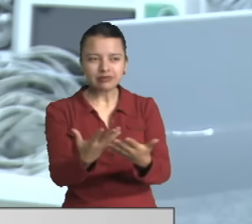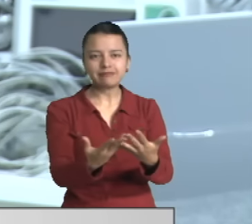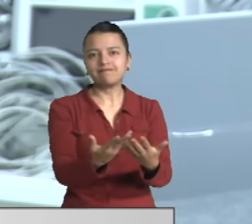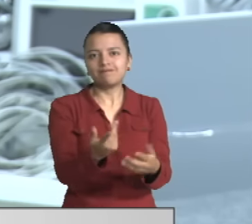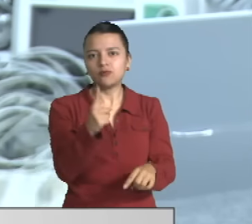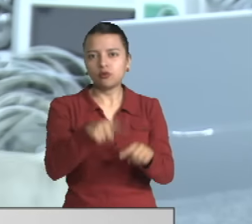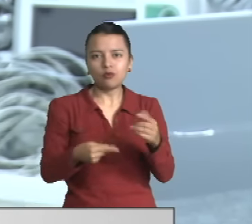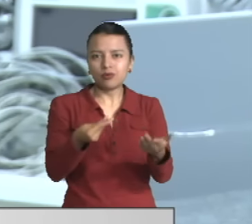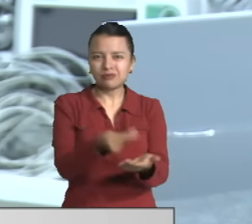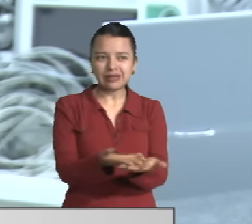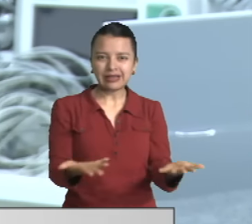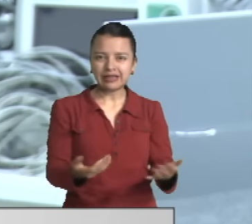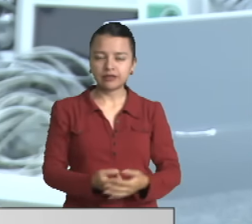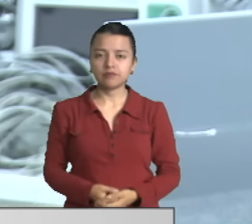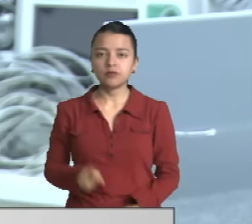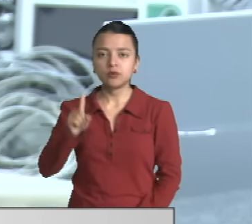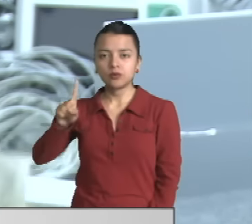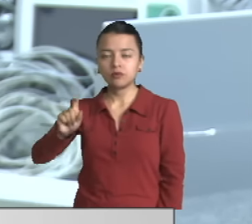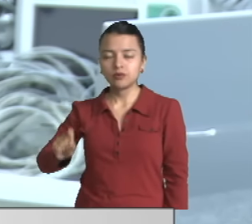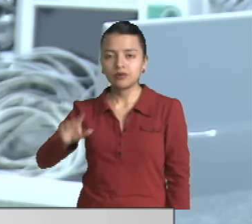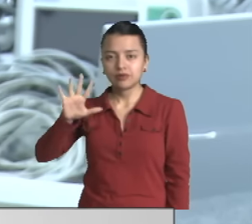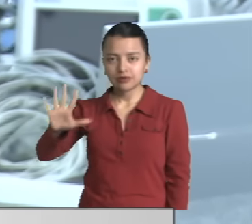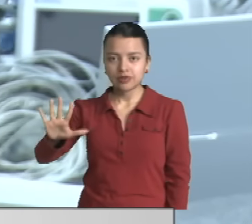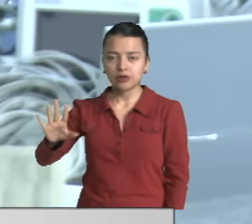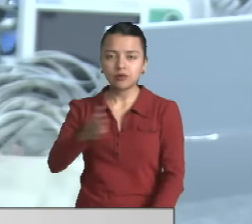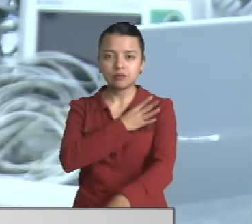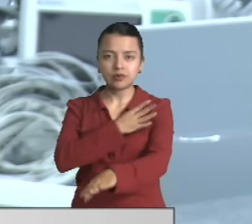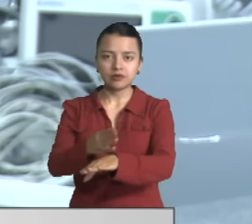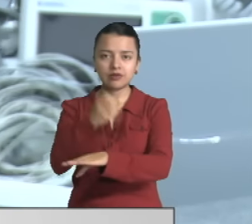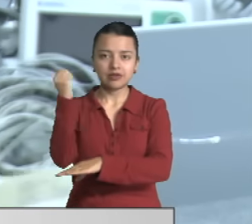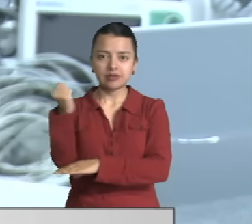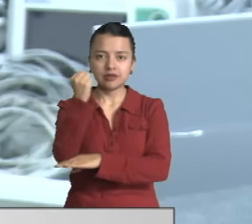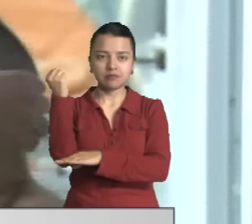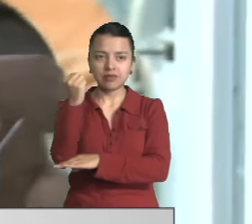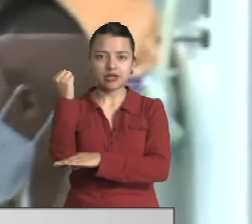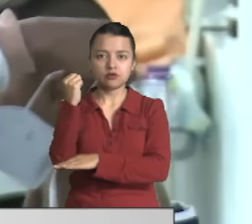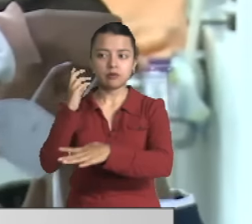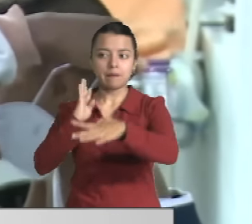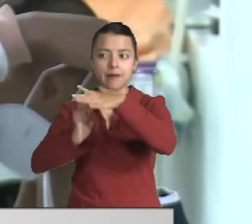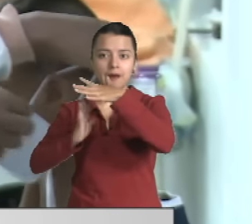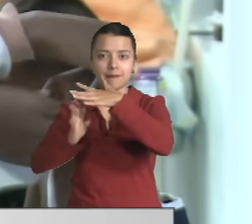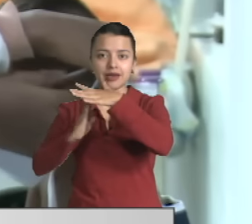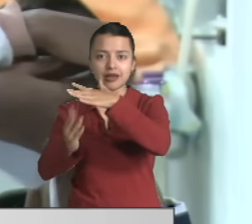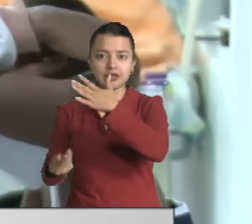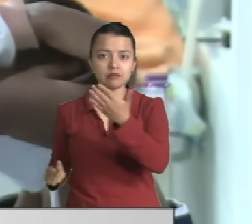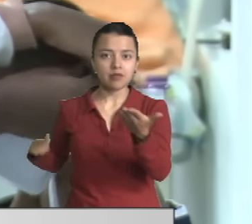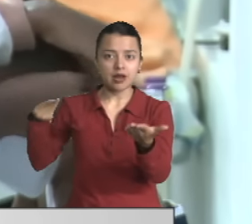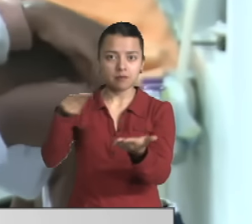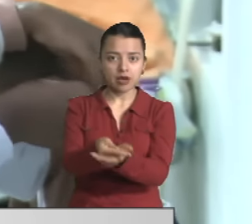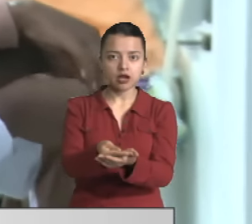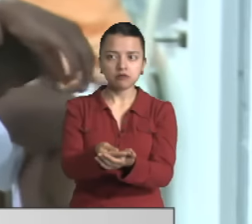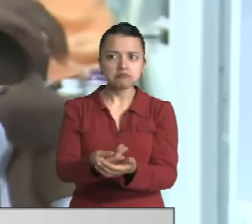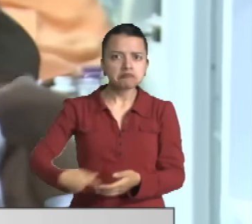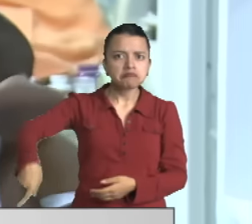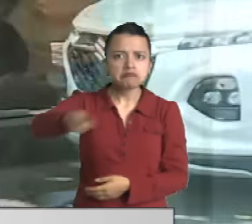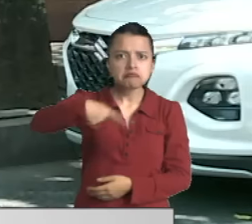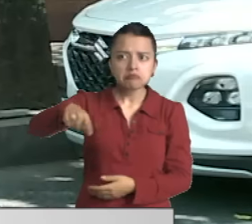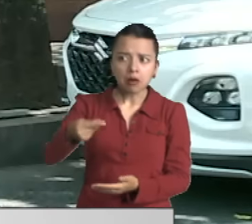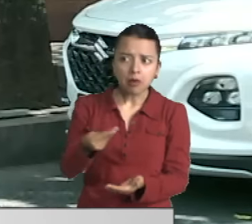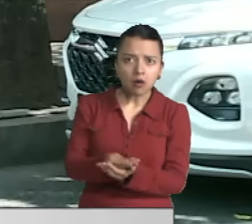quienes tendrían 1.5 billones de pesos para los migrantes y no habrían pagado al departamento por la atención a esa población.